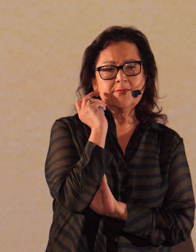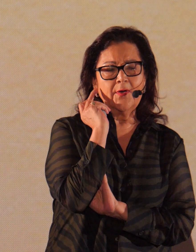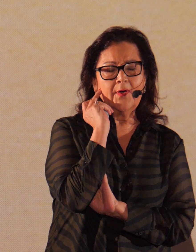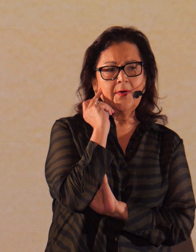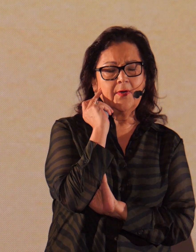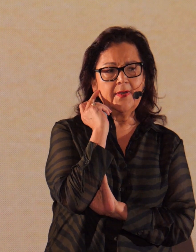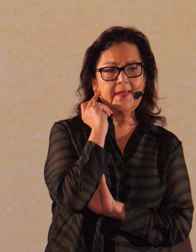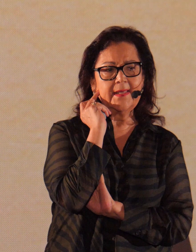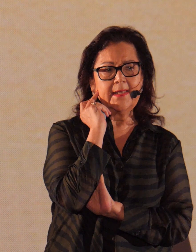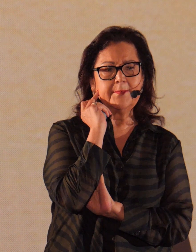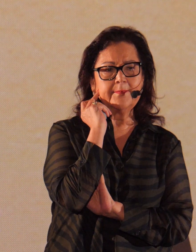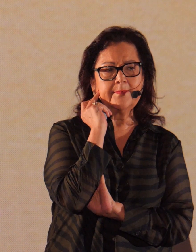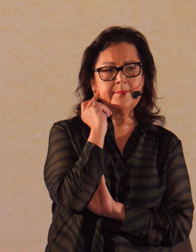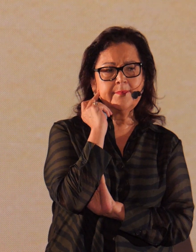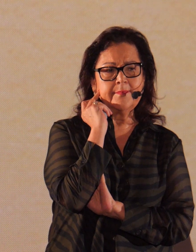yo